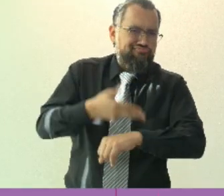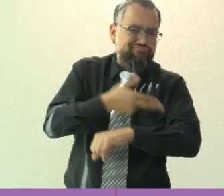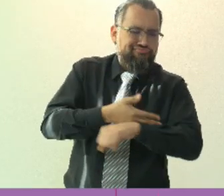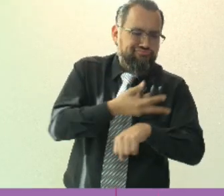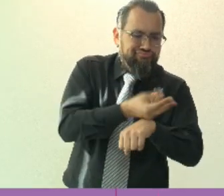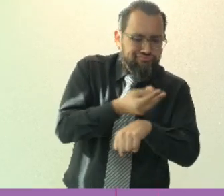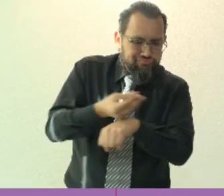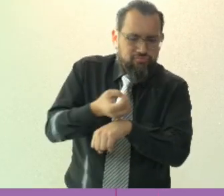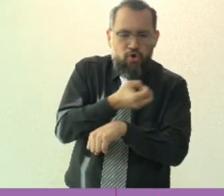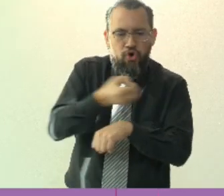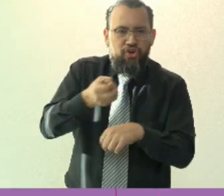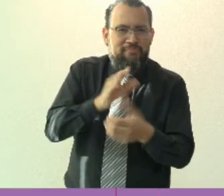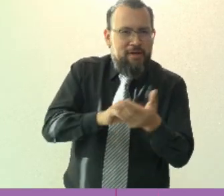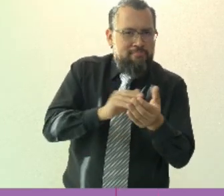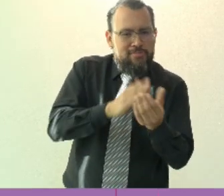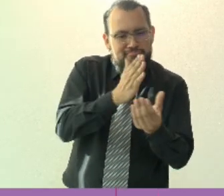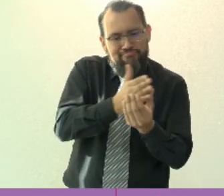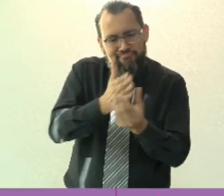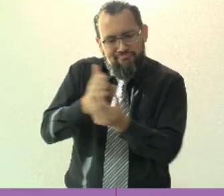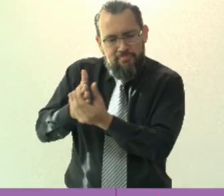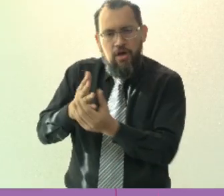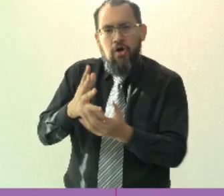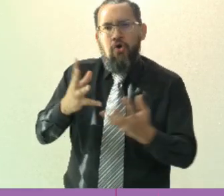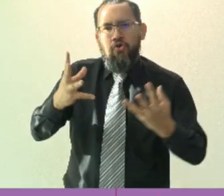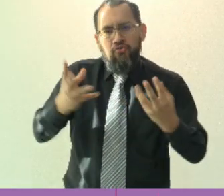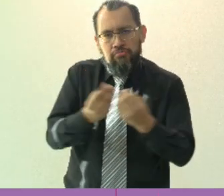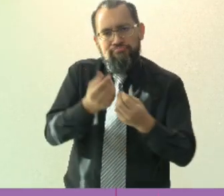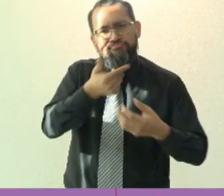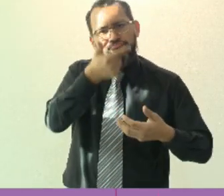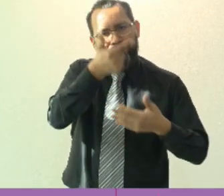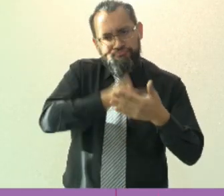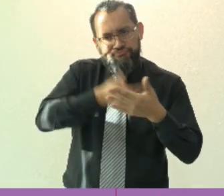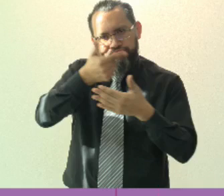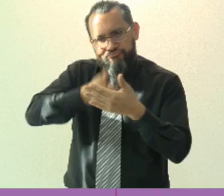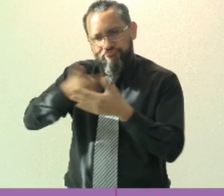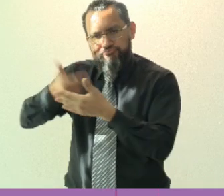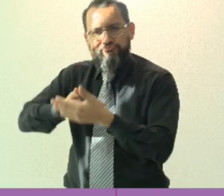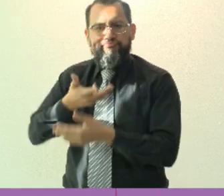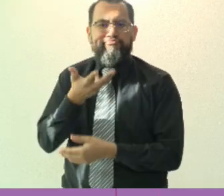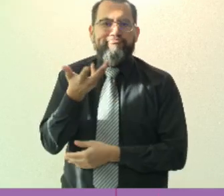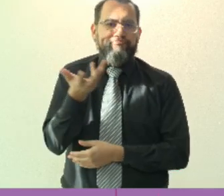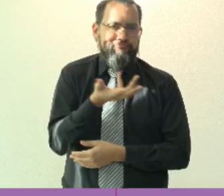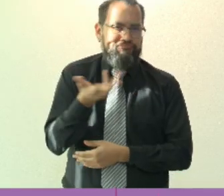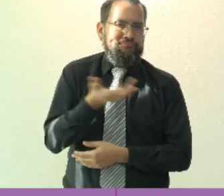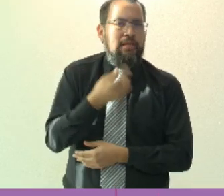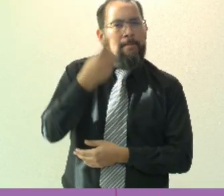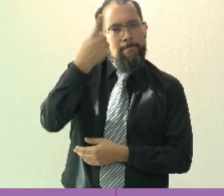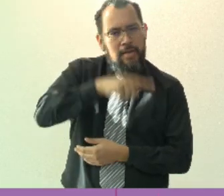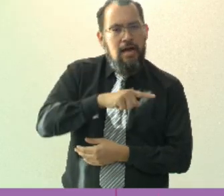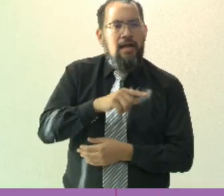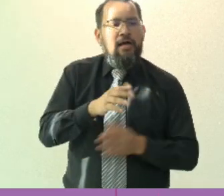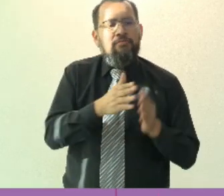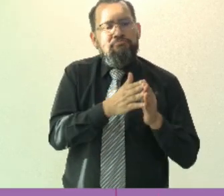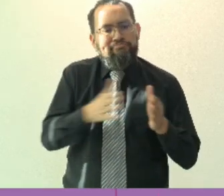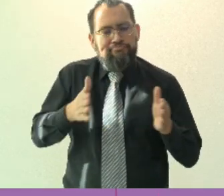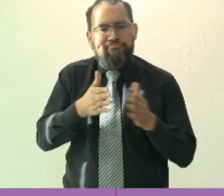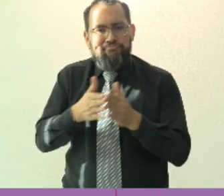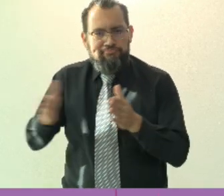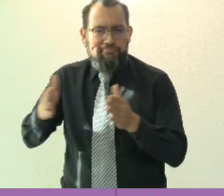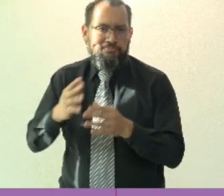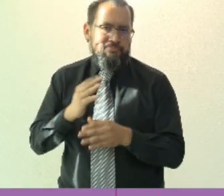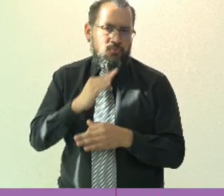expedientes y elaborar cada uno de los inventarios que corresponde a las diferentes etapas del ciclo